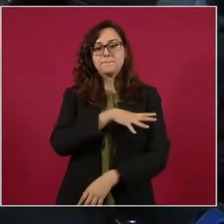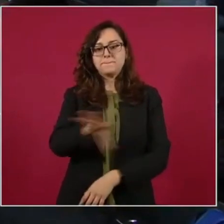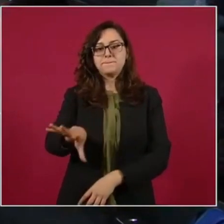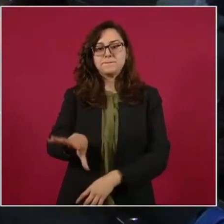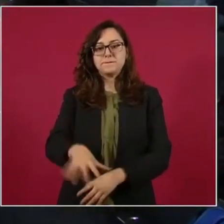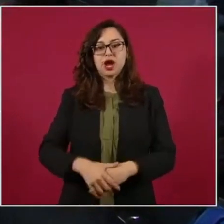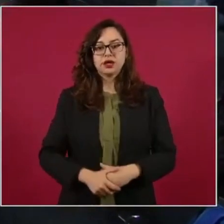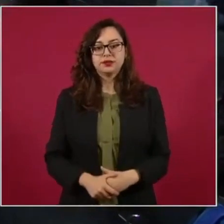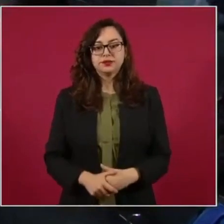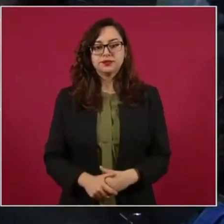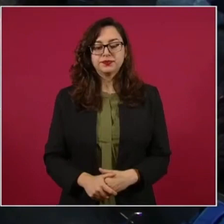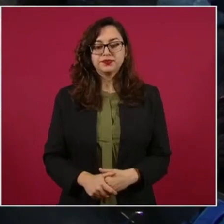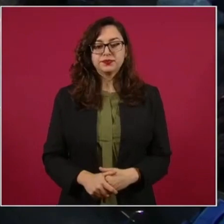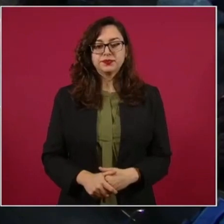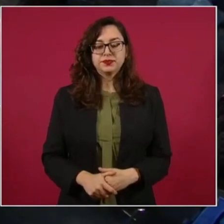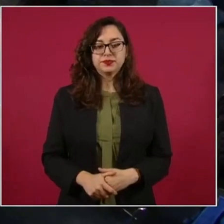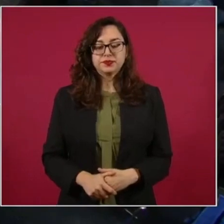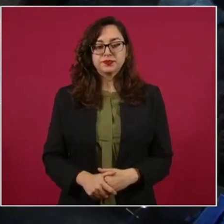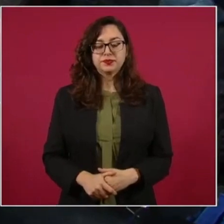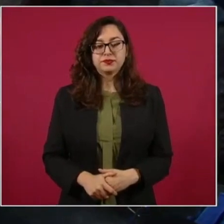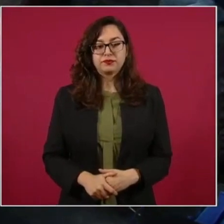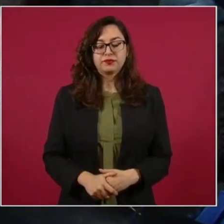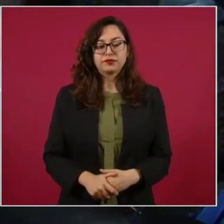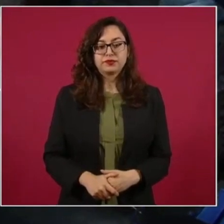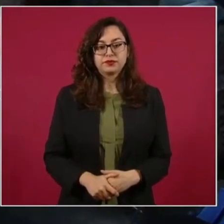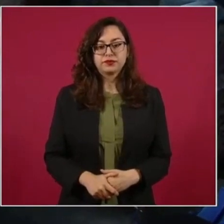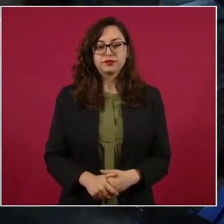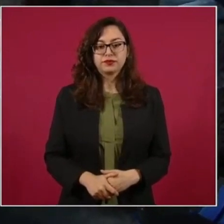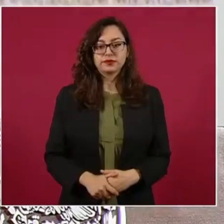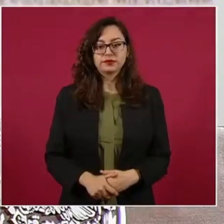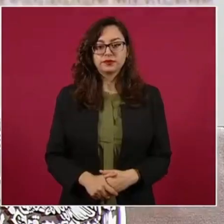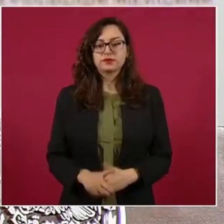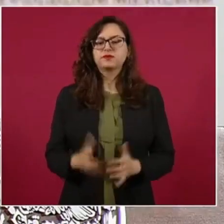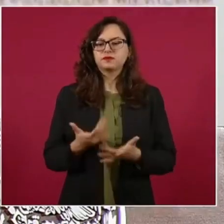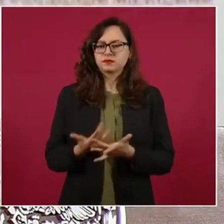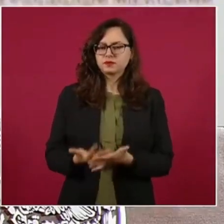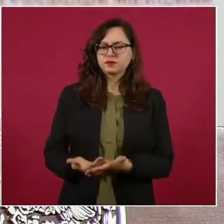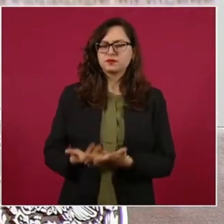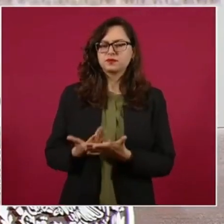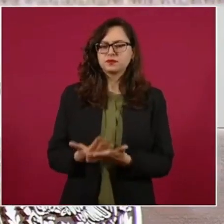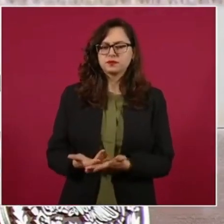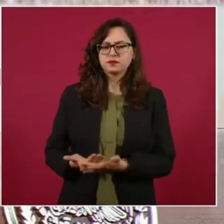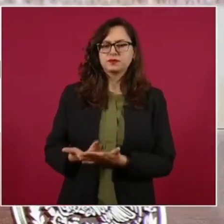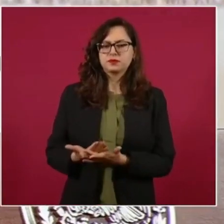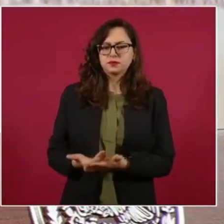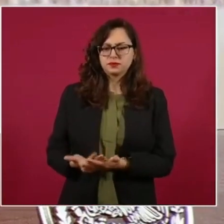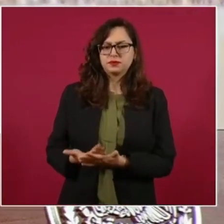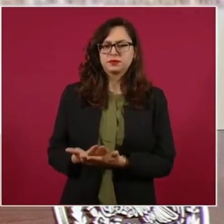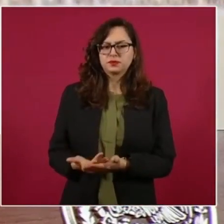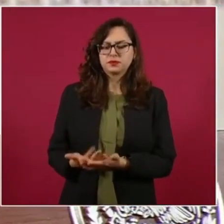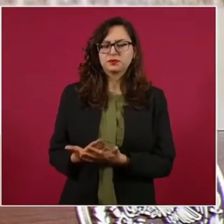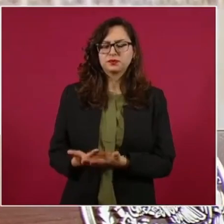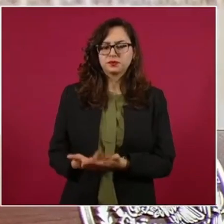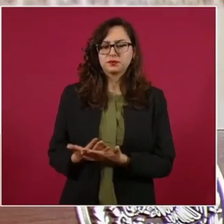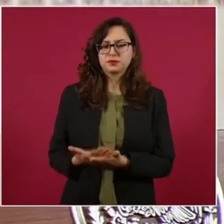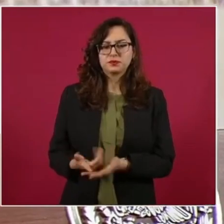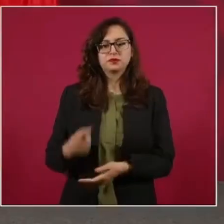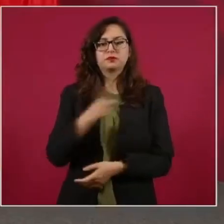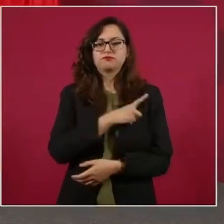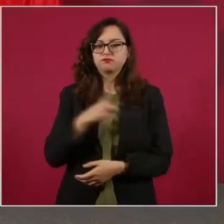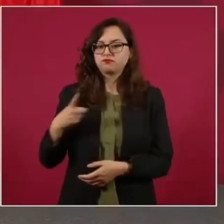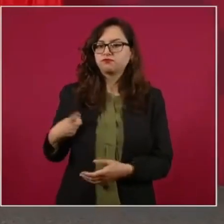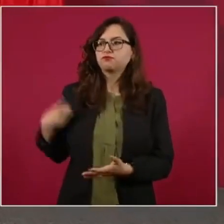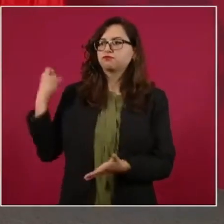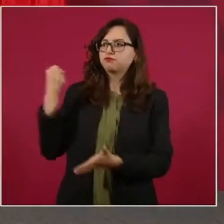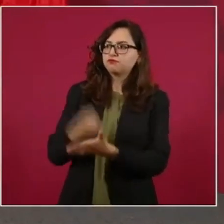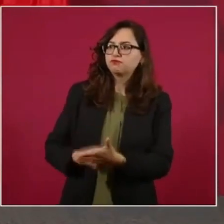Mayor efecto, señor. Hay que esperarnos, pero se tiene que insistir.